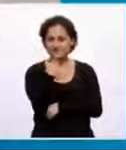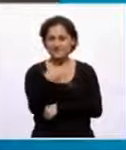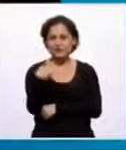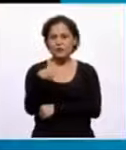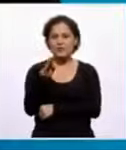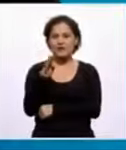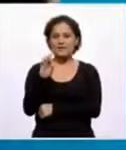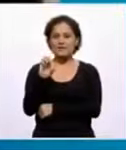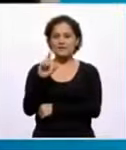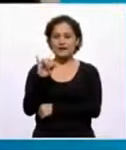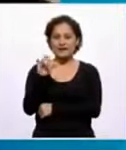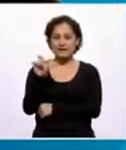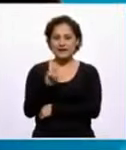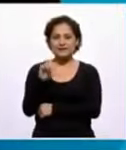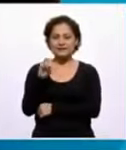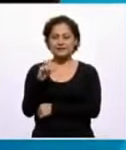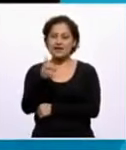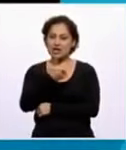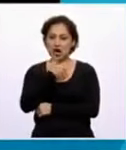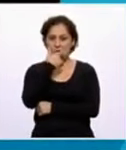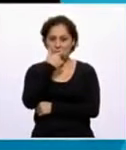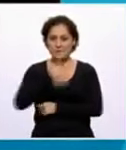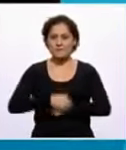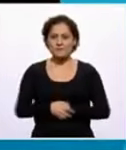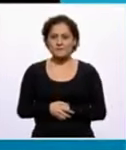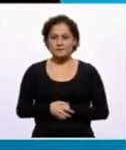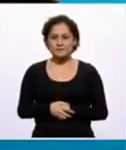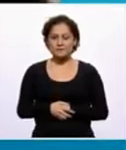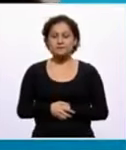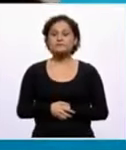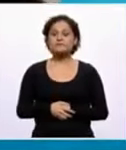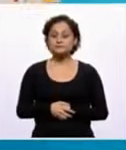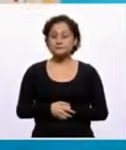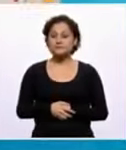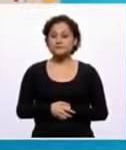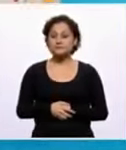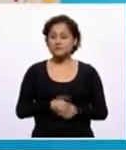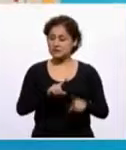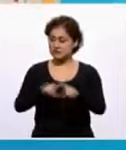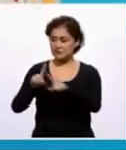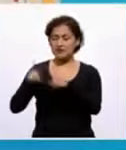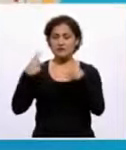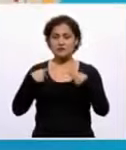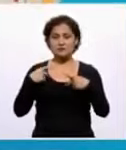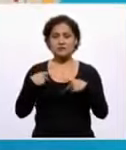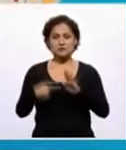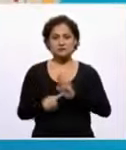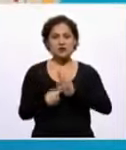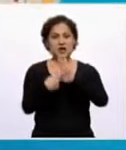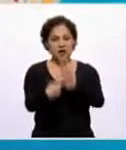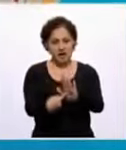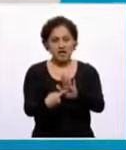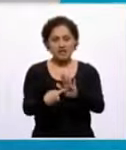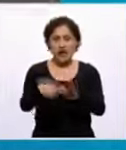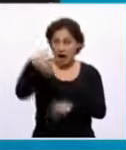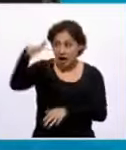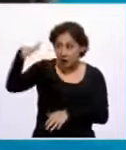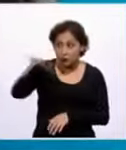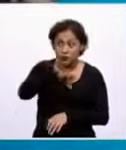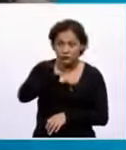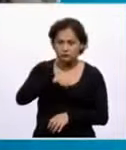Cookies. Niños mexicanos enseñan que no nada más adultos, sino todos pueden hacer lo que ellos